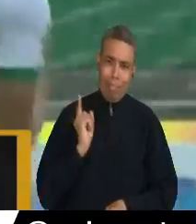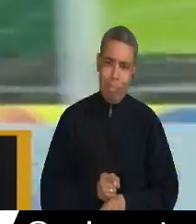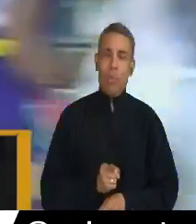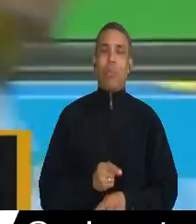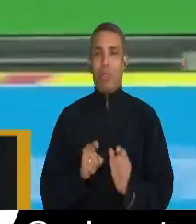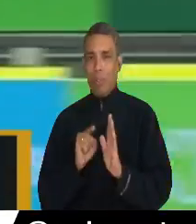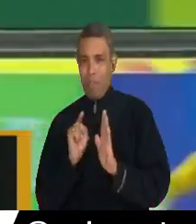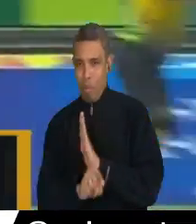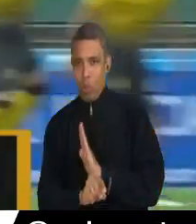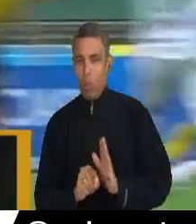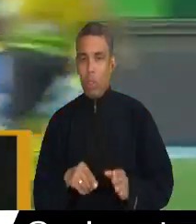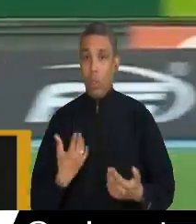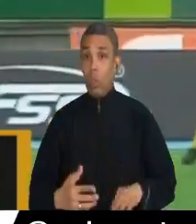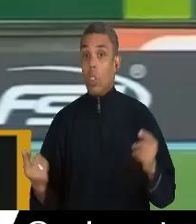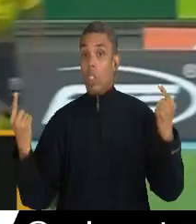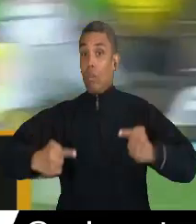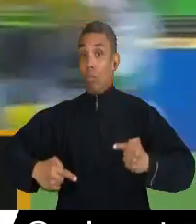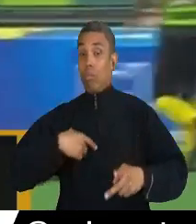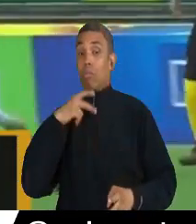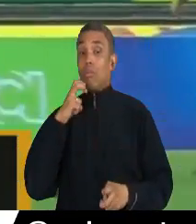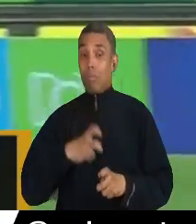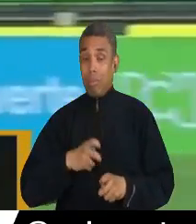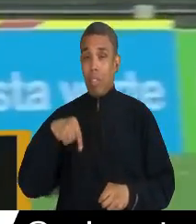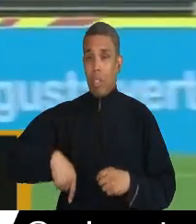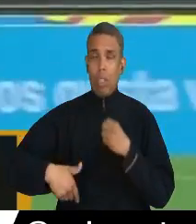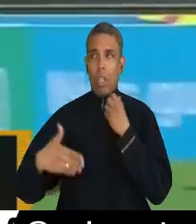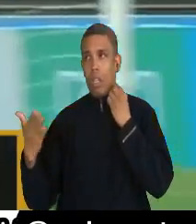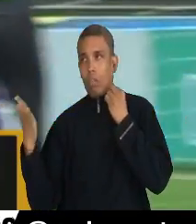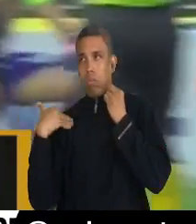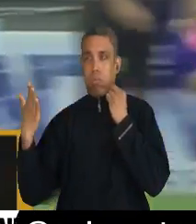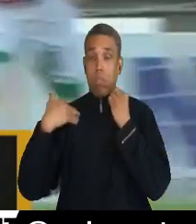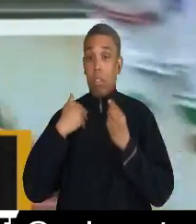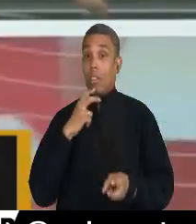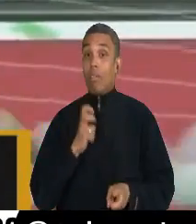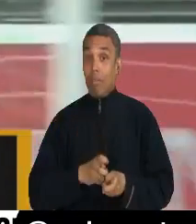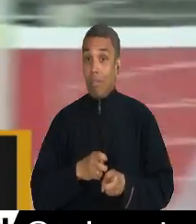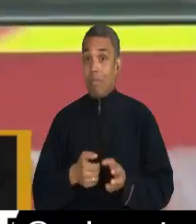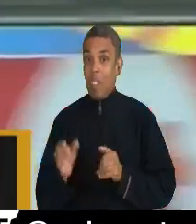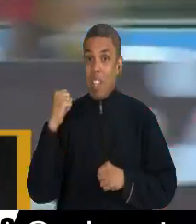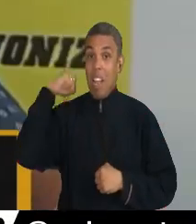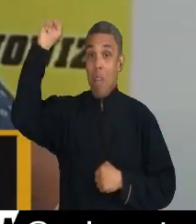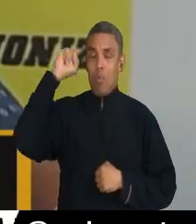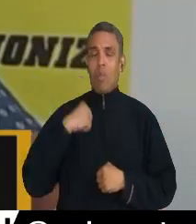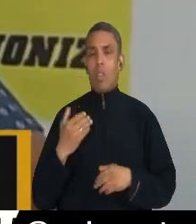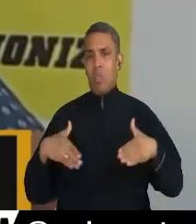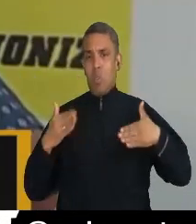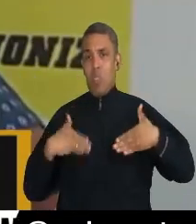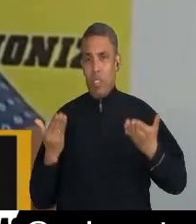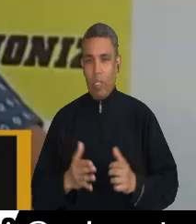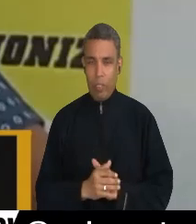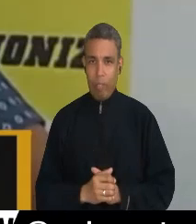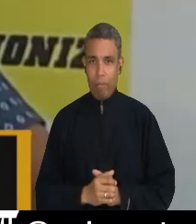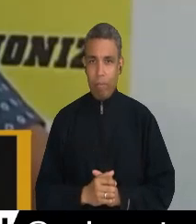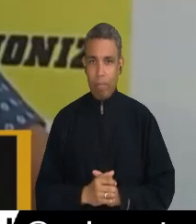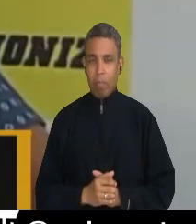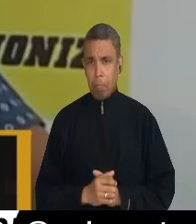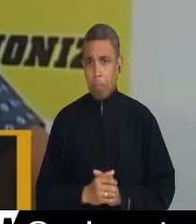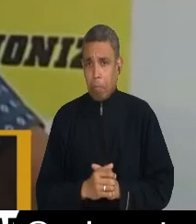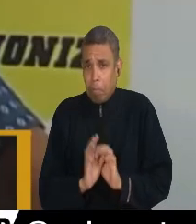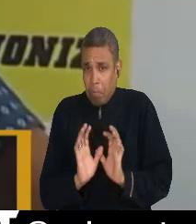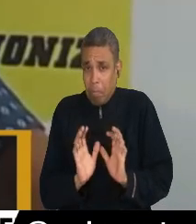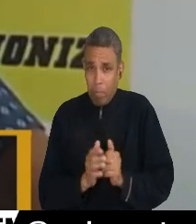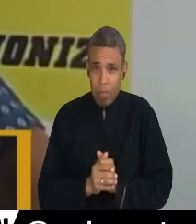Alfonso, complicado, una plaza bien difícil. Correr riesgos, y en el cambio de Roger había que sacar un